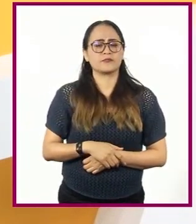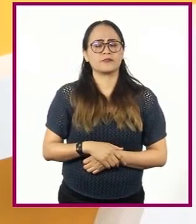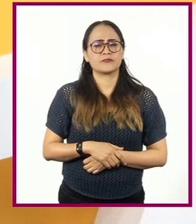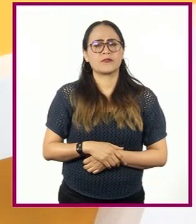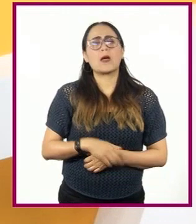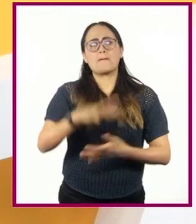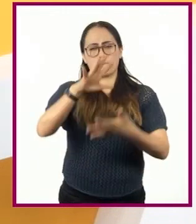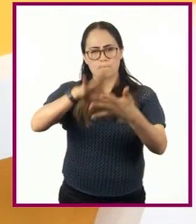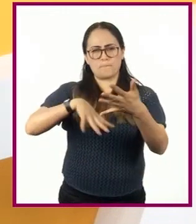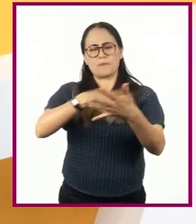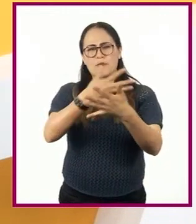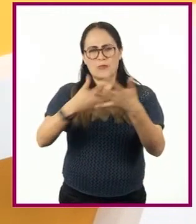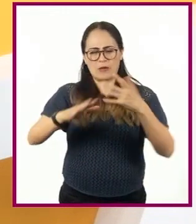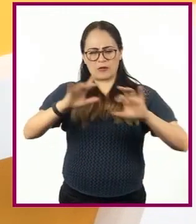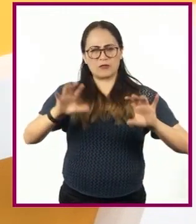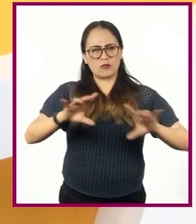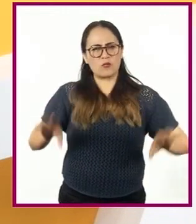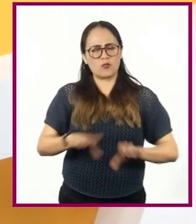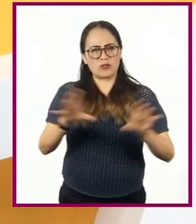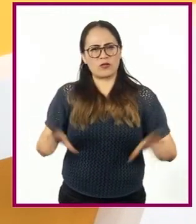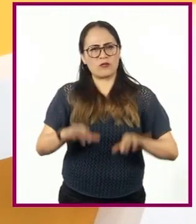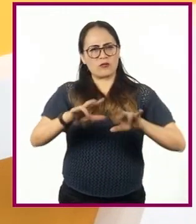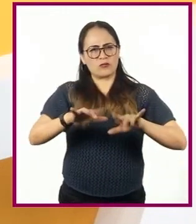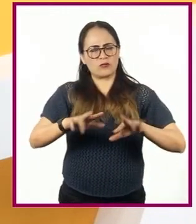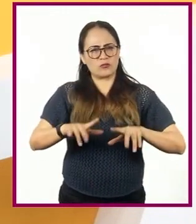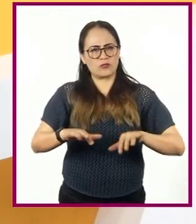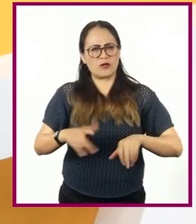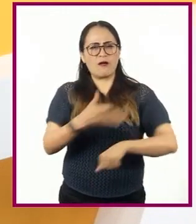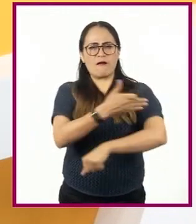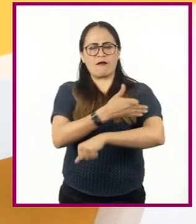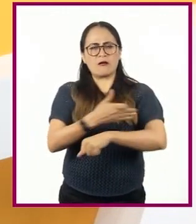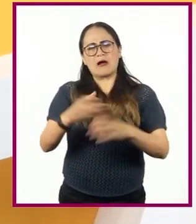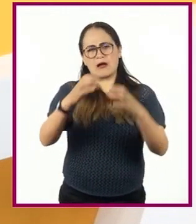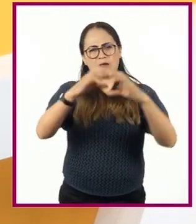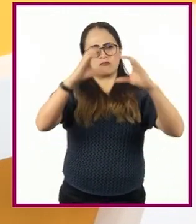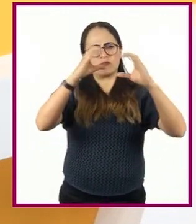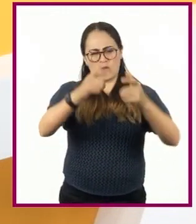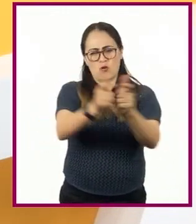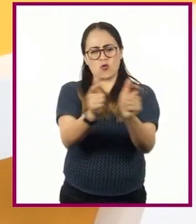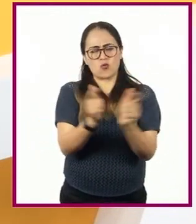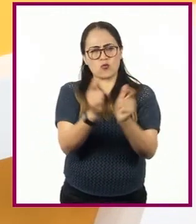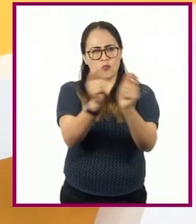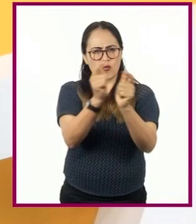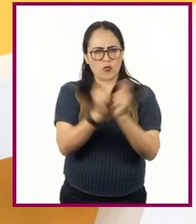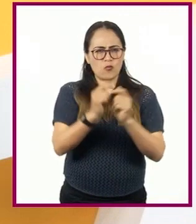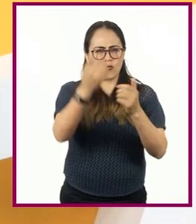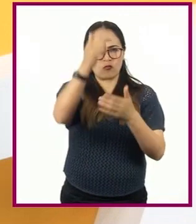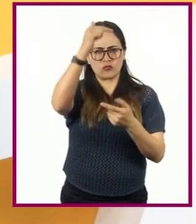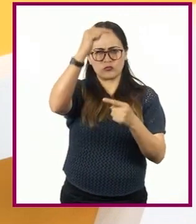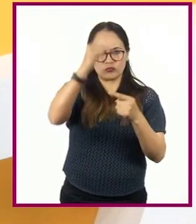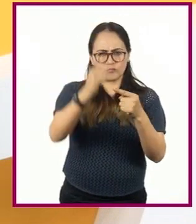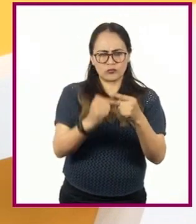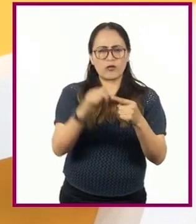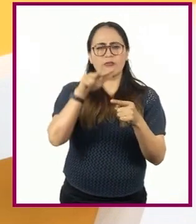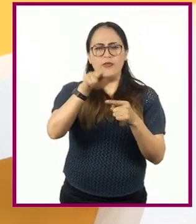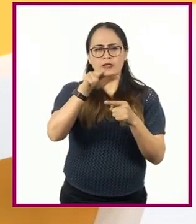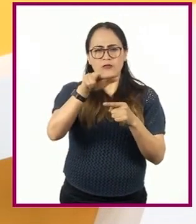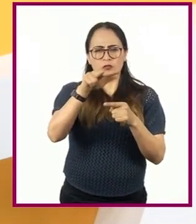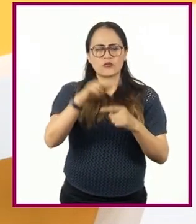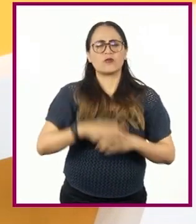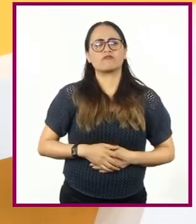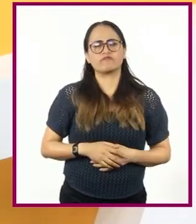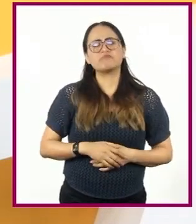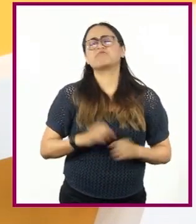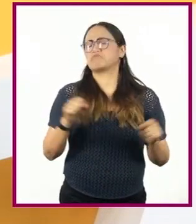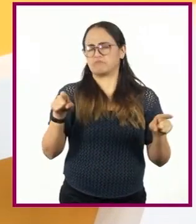la hoja electrónica de cálculo una familia de 18 oraciones numéricas, reconocemos que eso sucede al menos para